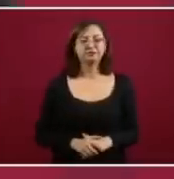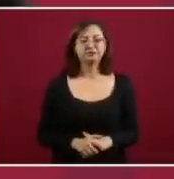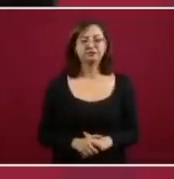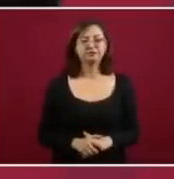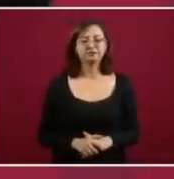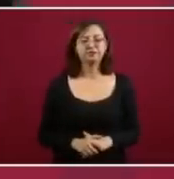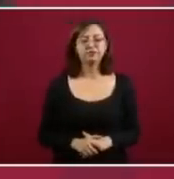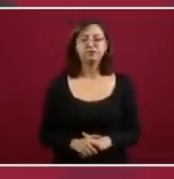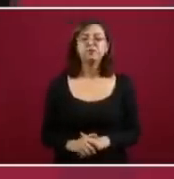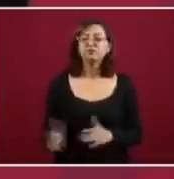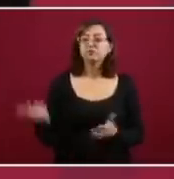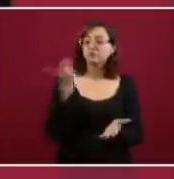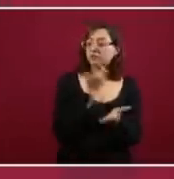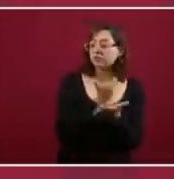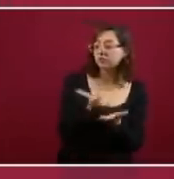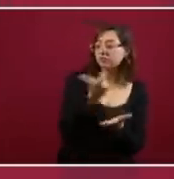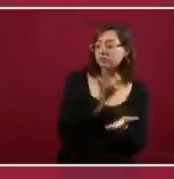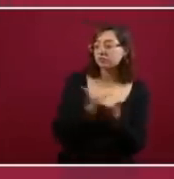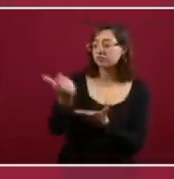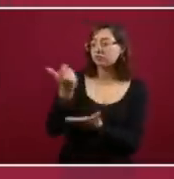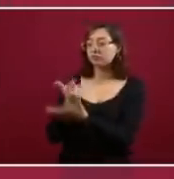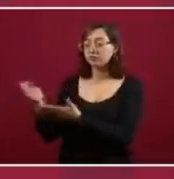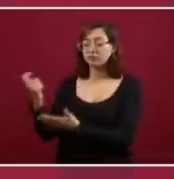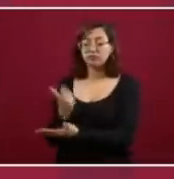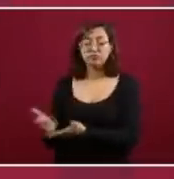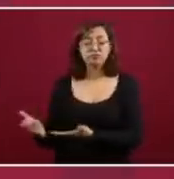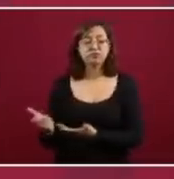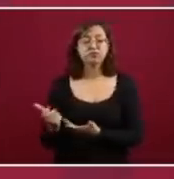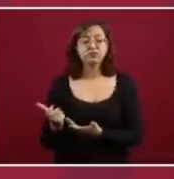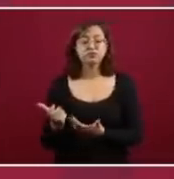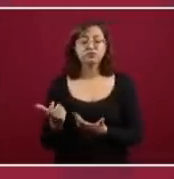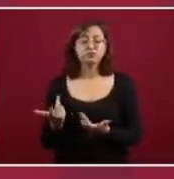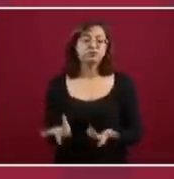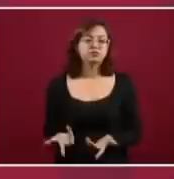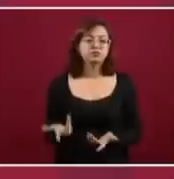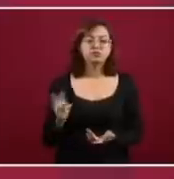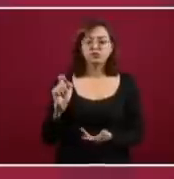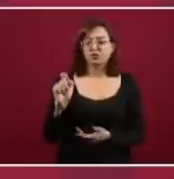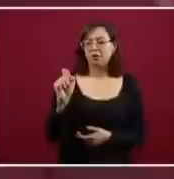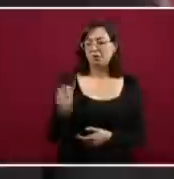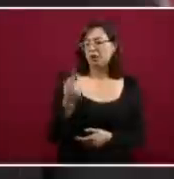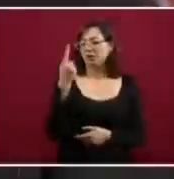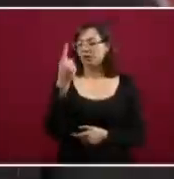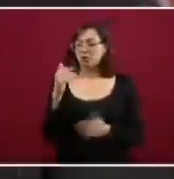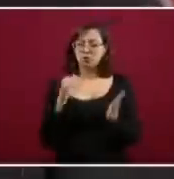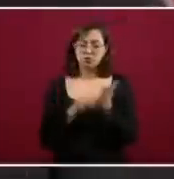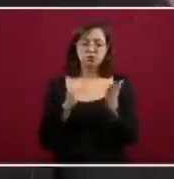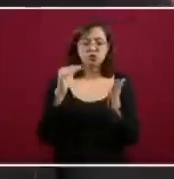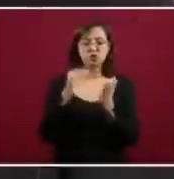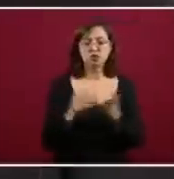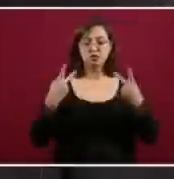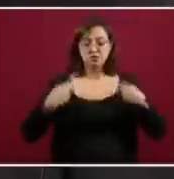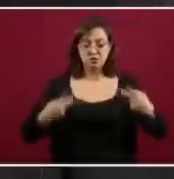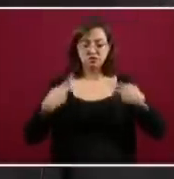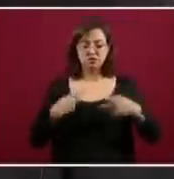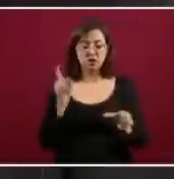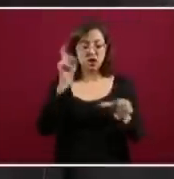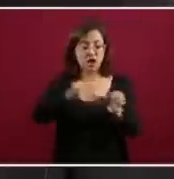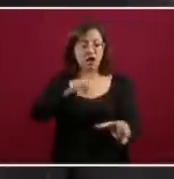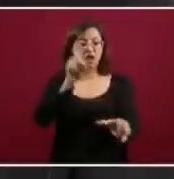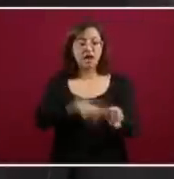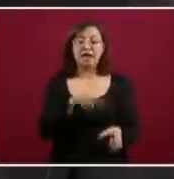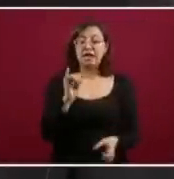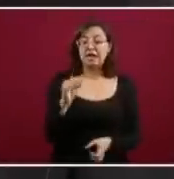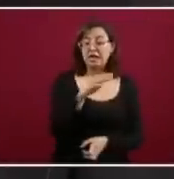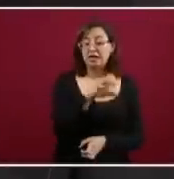el salario promedio de los cerca de 21 millones de afiliados al seguro